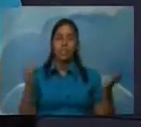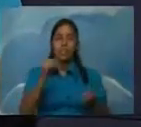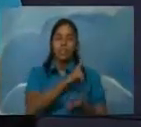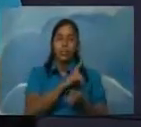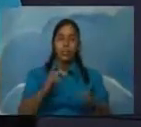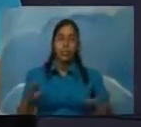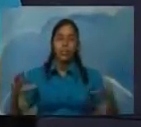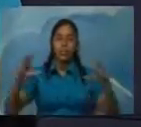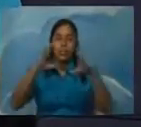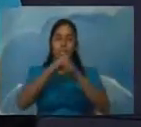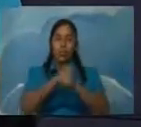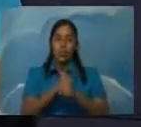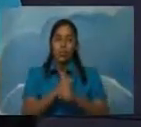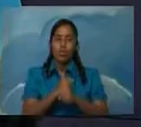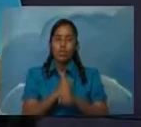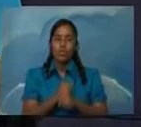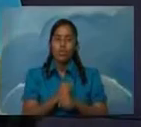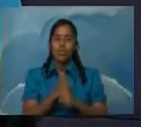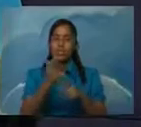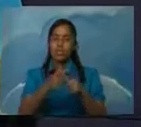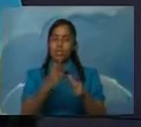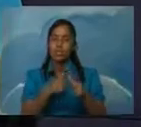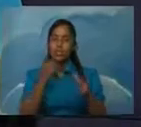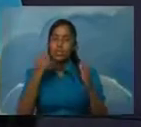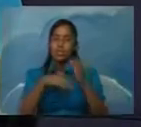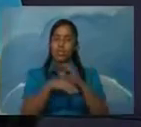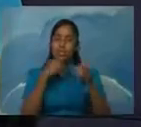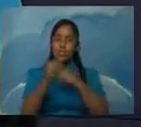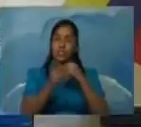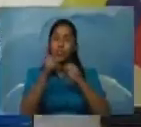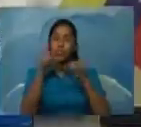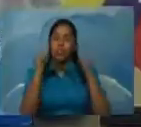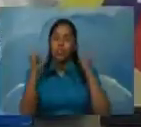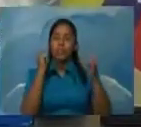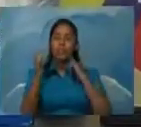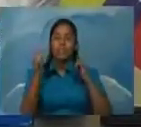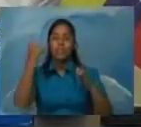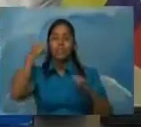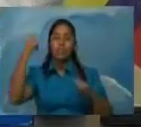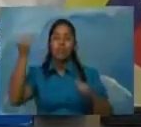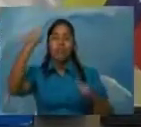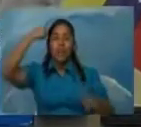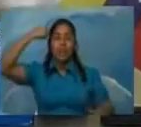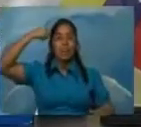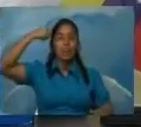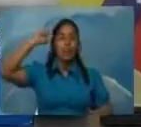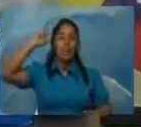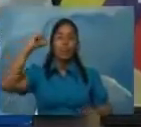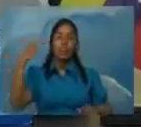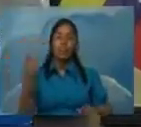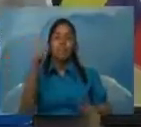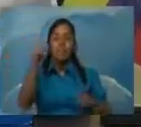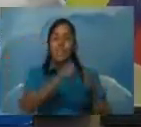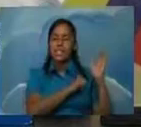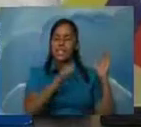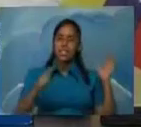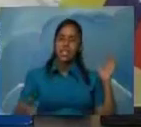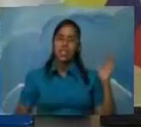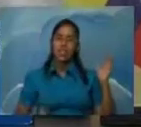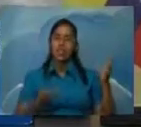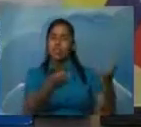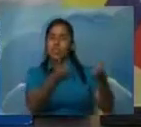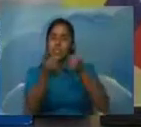te sacó de noche el Señor. Entonces vas a hacer una fiesta para recordar que el Señor te sacó